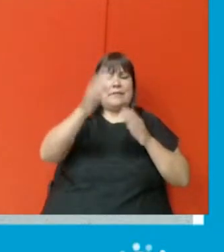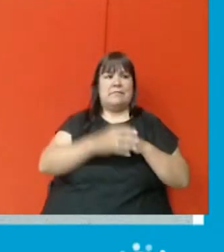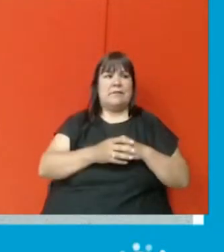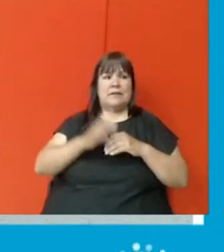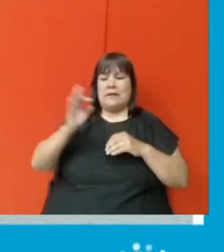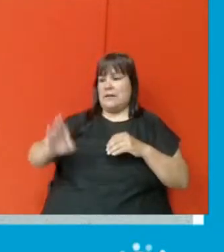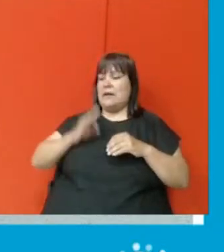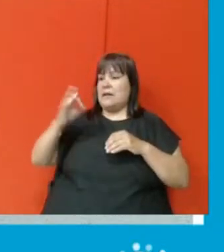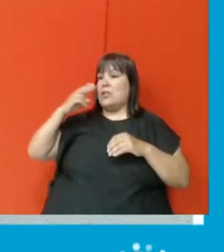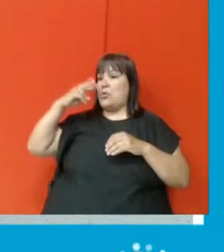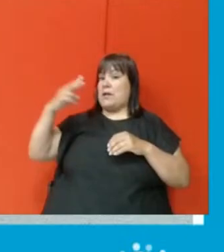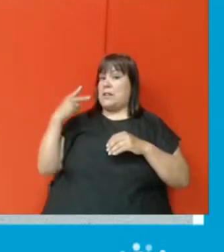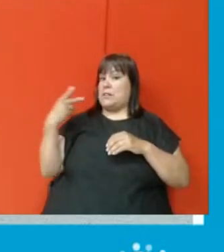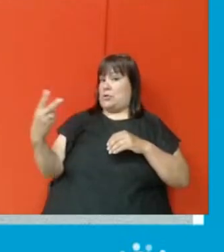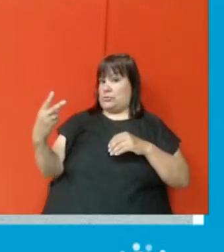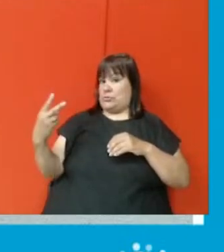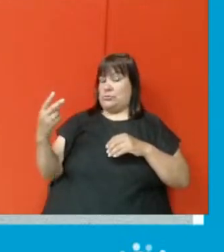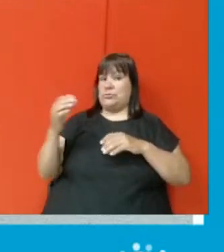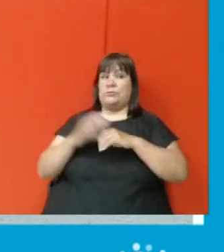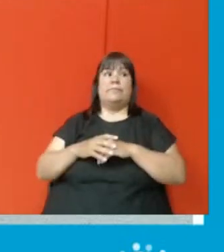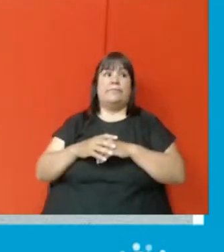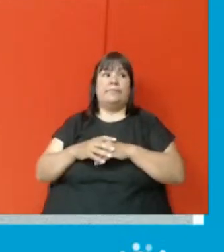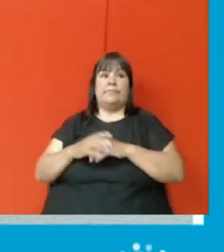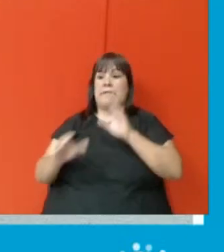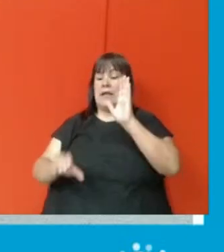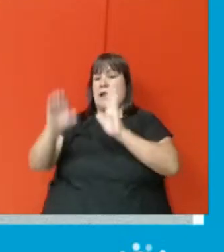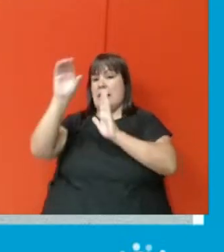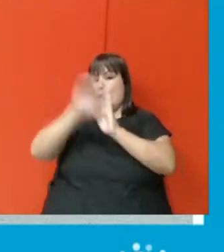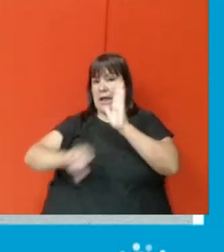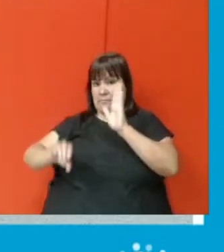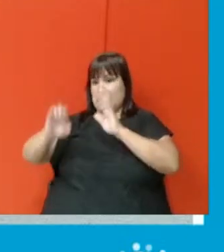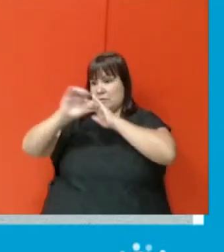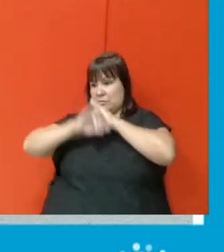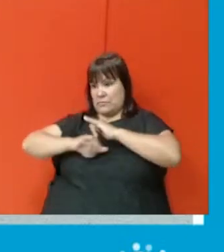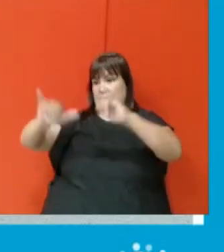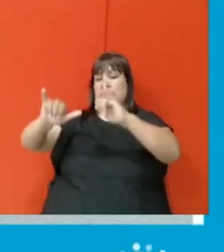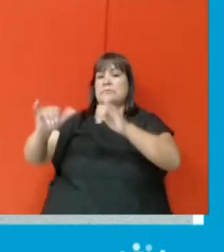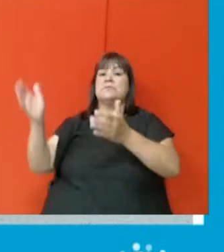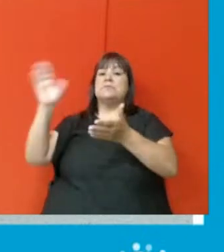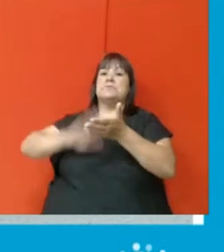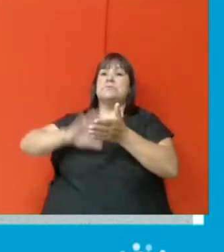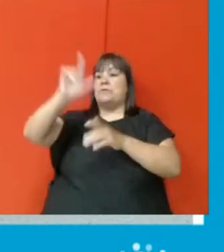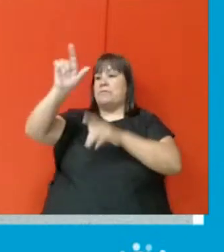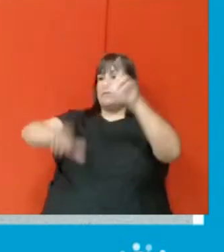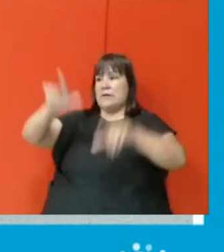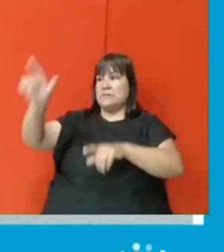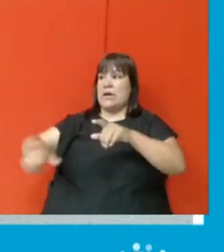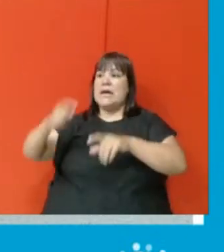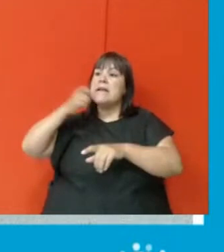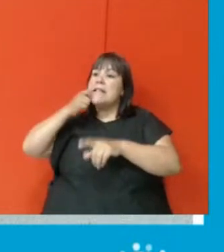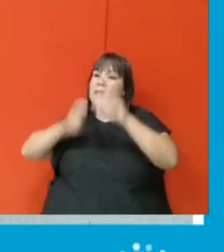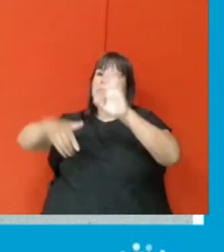año 2002 yo publiqué el capítulo de la Organización Mundial de Salud sobre violencia de las personas mayores,